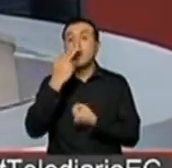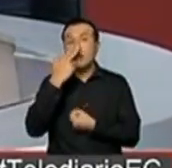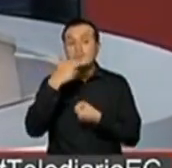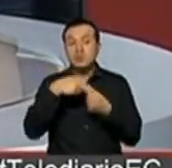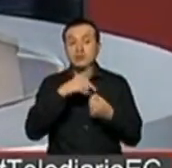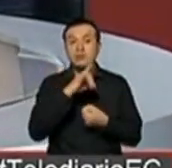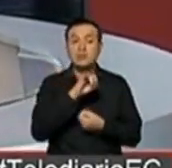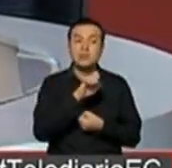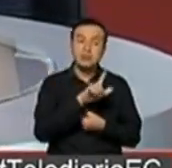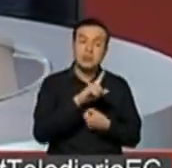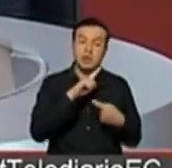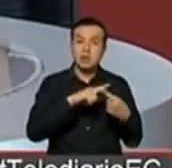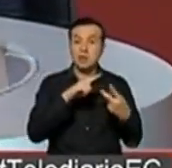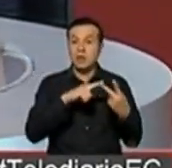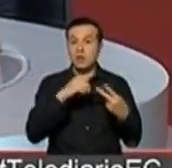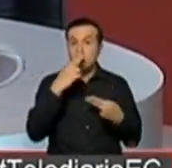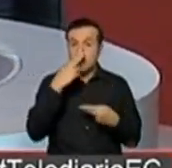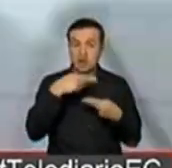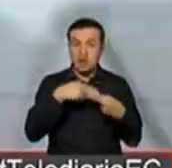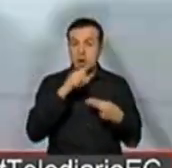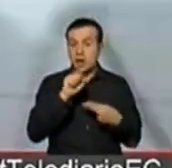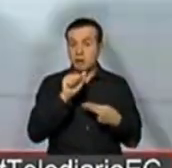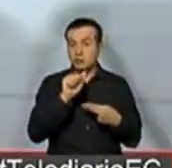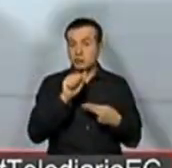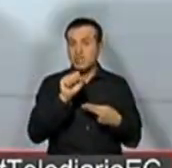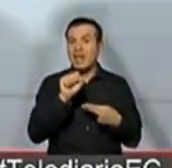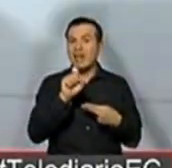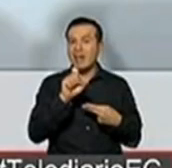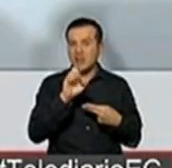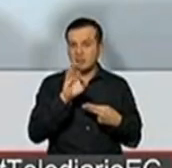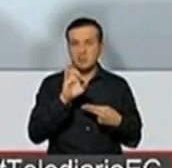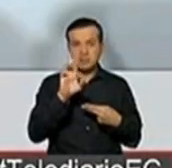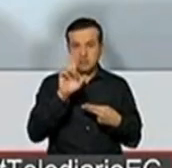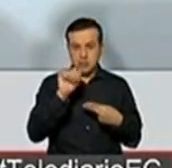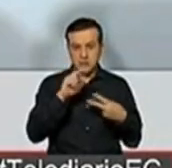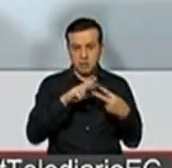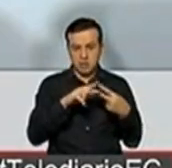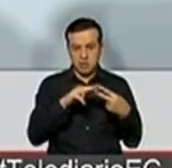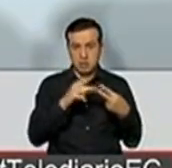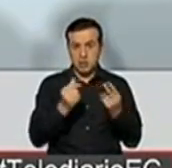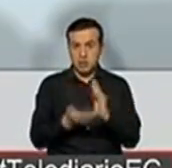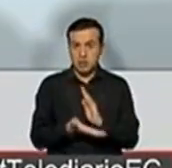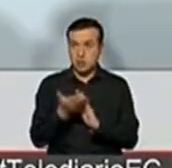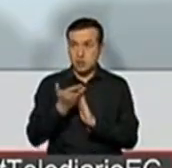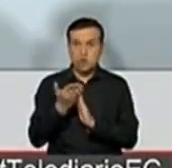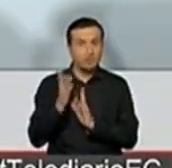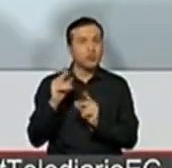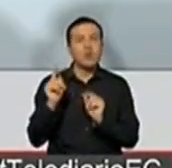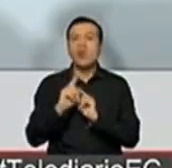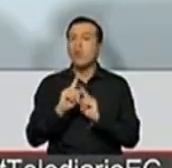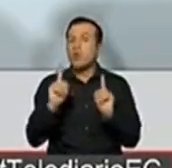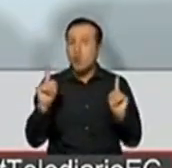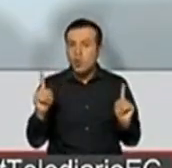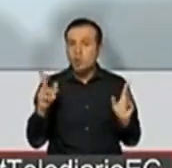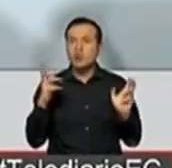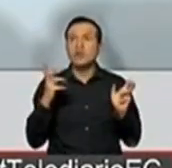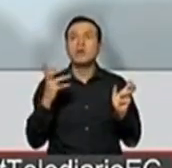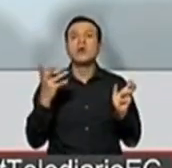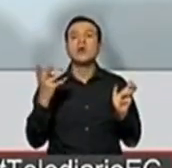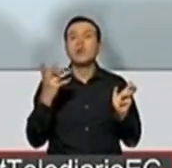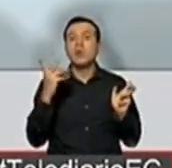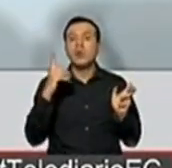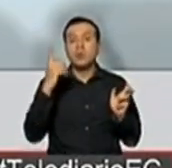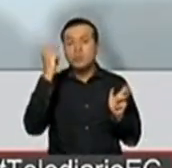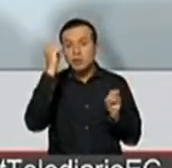y de la gasolina. Mire, ¿cuál es el origen de este incremento? No es evitar el contrabando, es alimentar